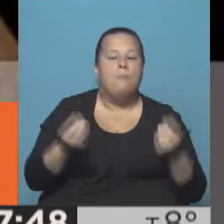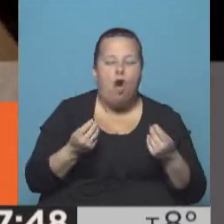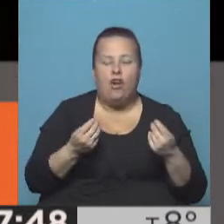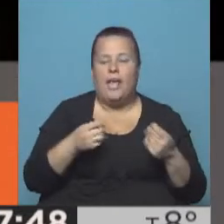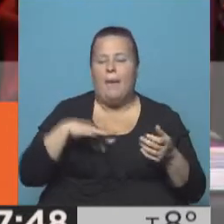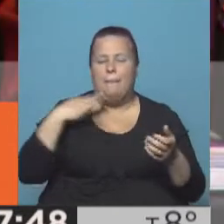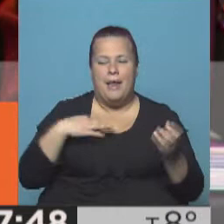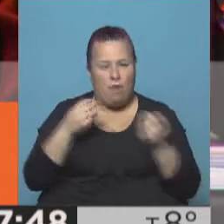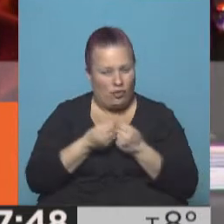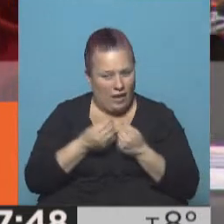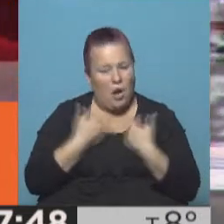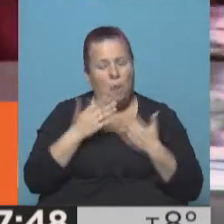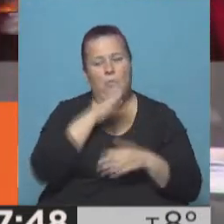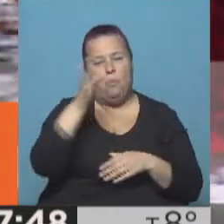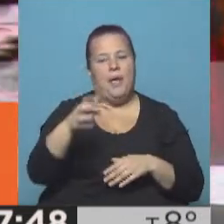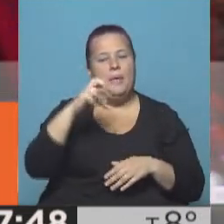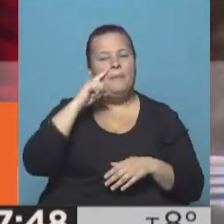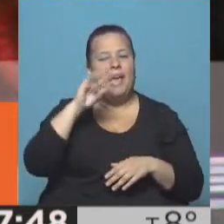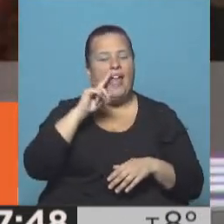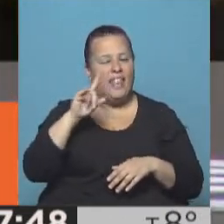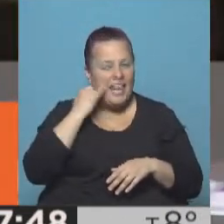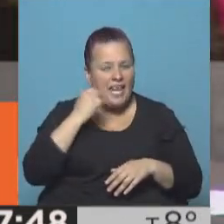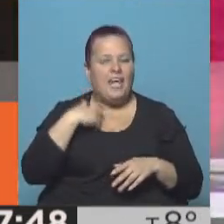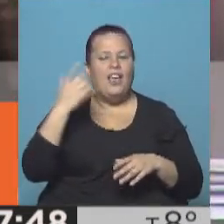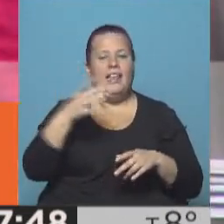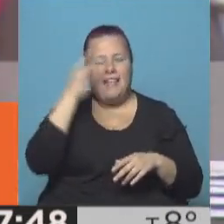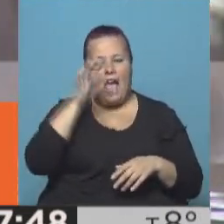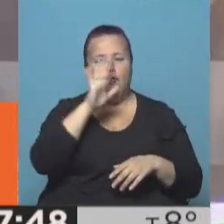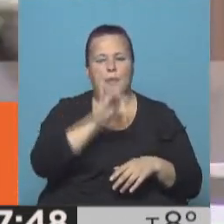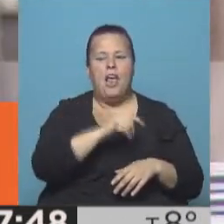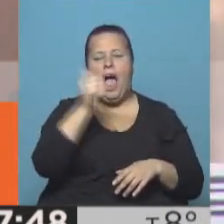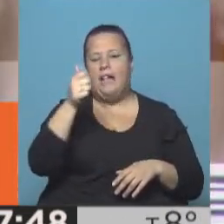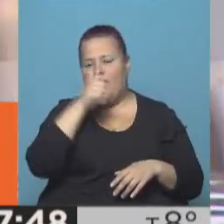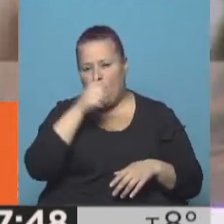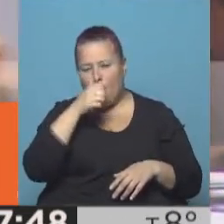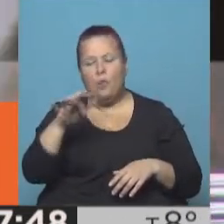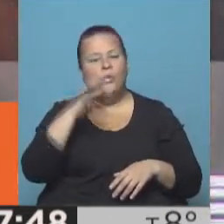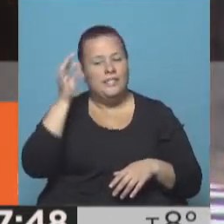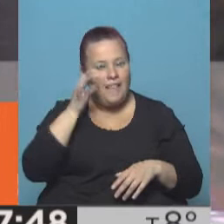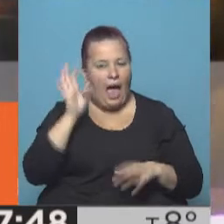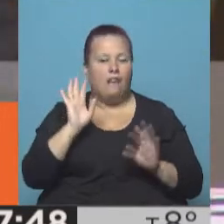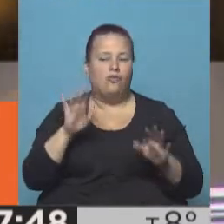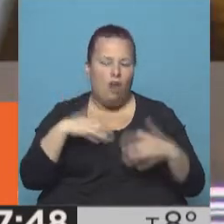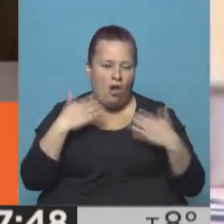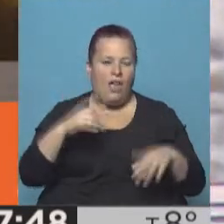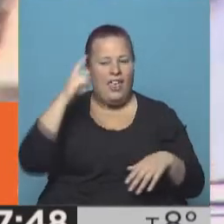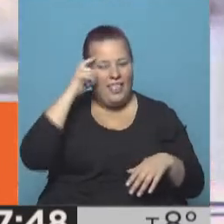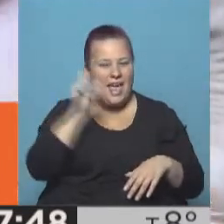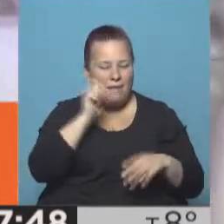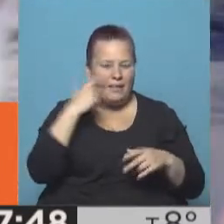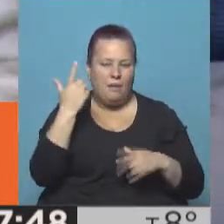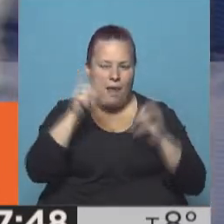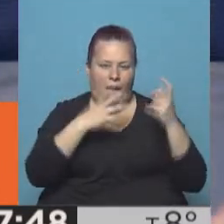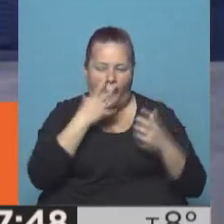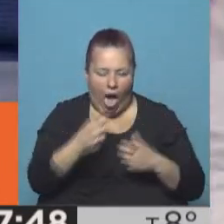tantas nominaciones puede acercarse al Piccadilly, porque hacemos función de miércoles a domingo con una obra que lleva 10 meses cautivando